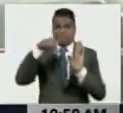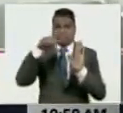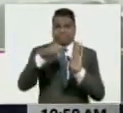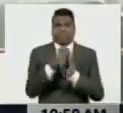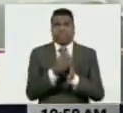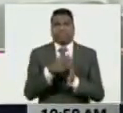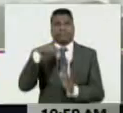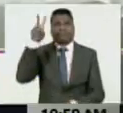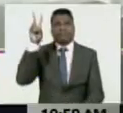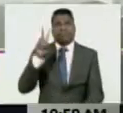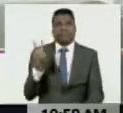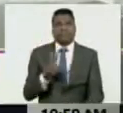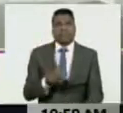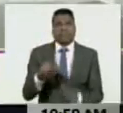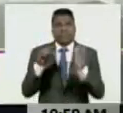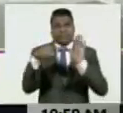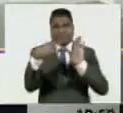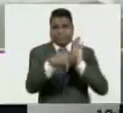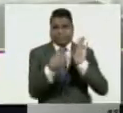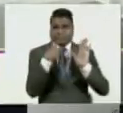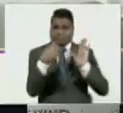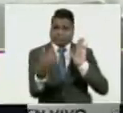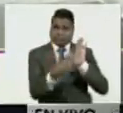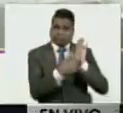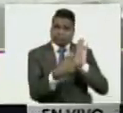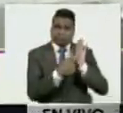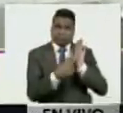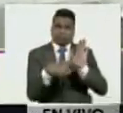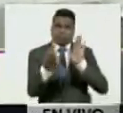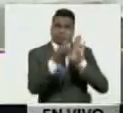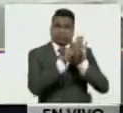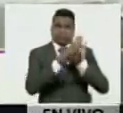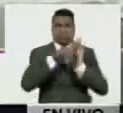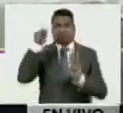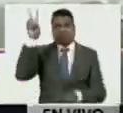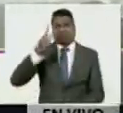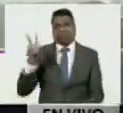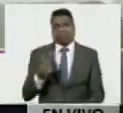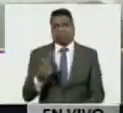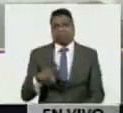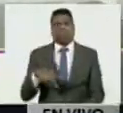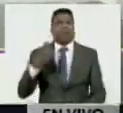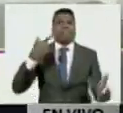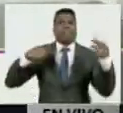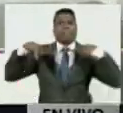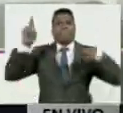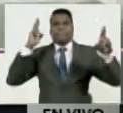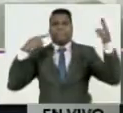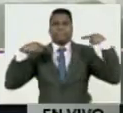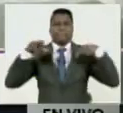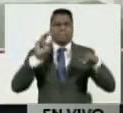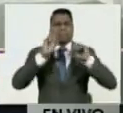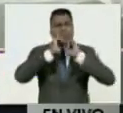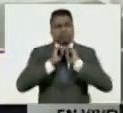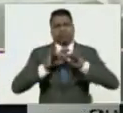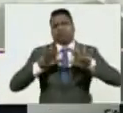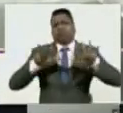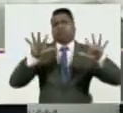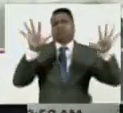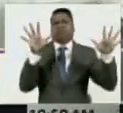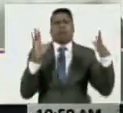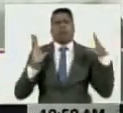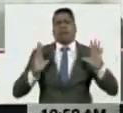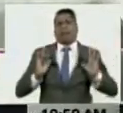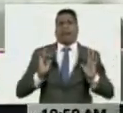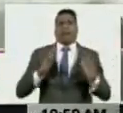Venezuela establezca el derecho que tienen los venezolanos y venezolanas a la recreación, al esparcimiento, a la